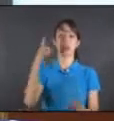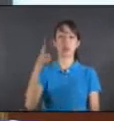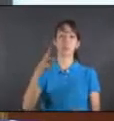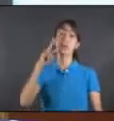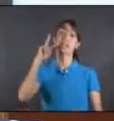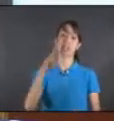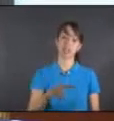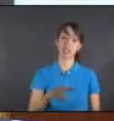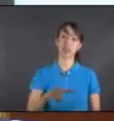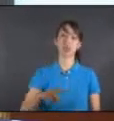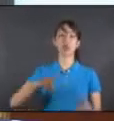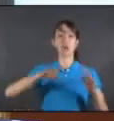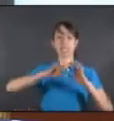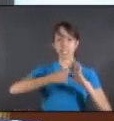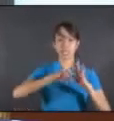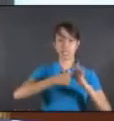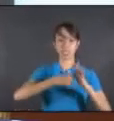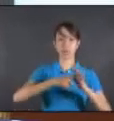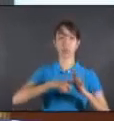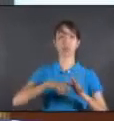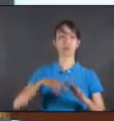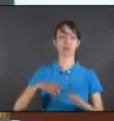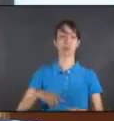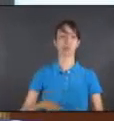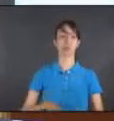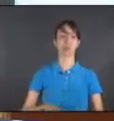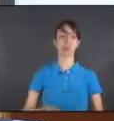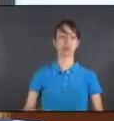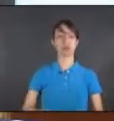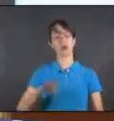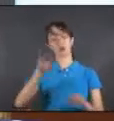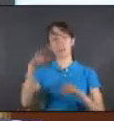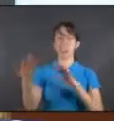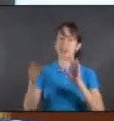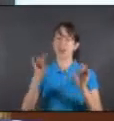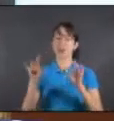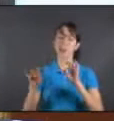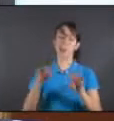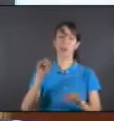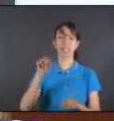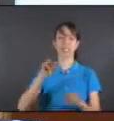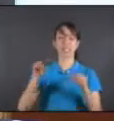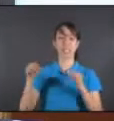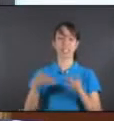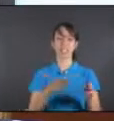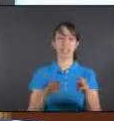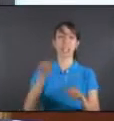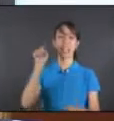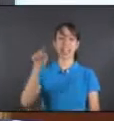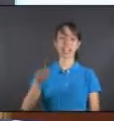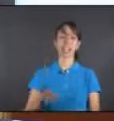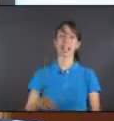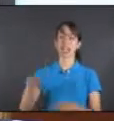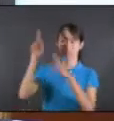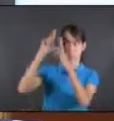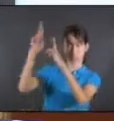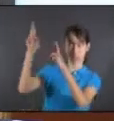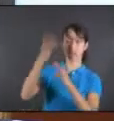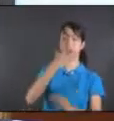lo liberaba, lo bautizaba, y empezaba su ministerio en un